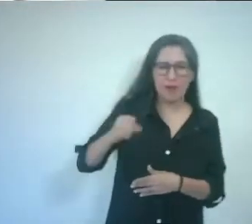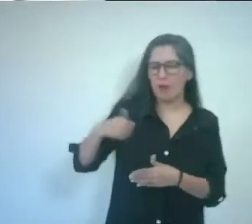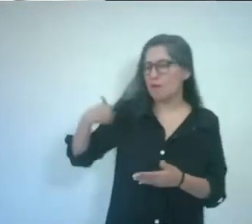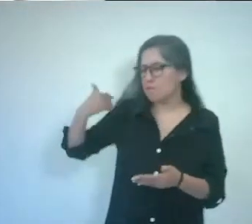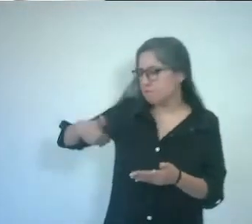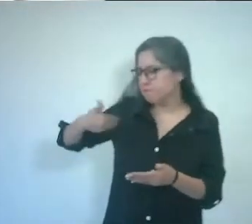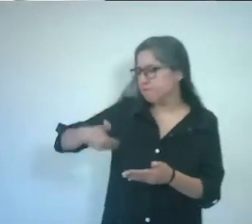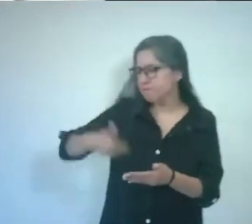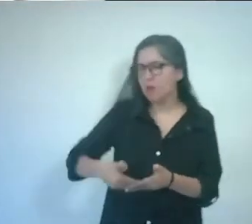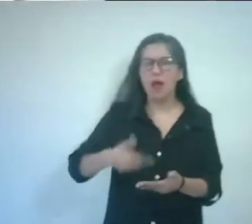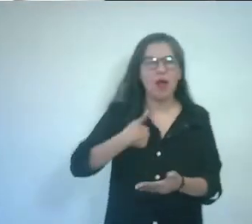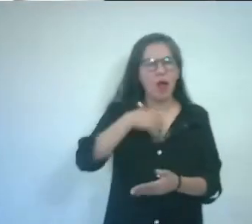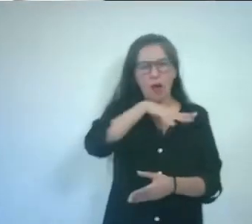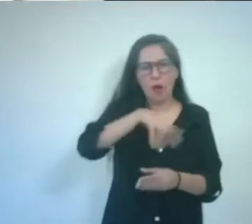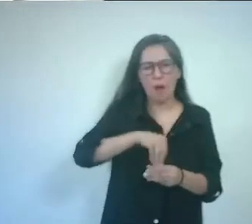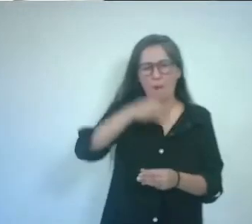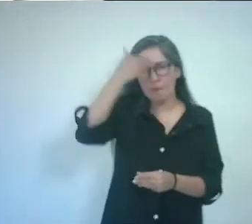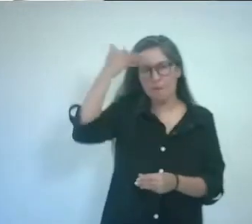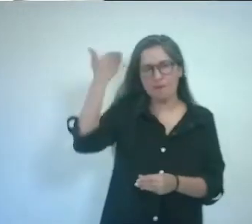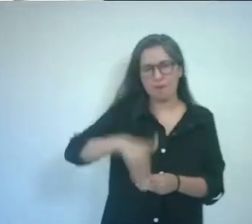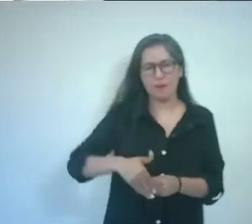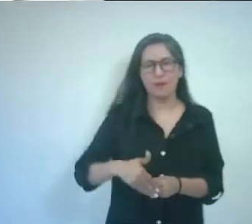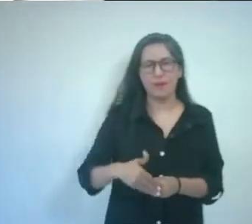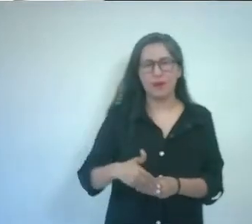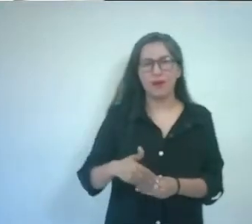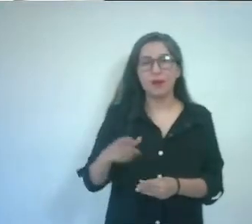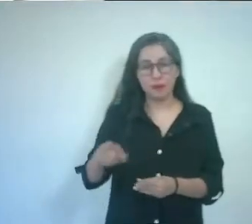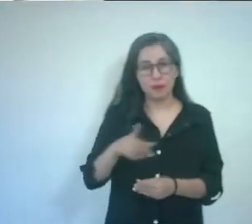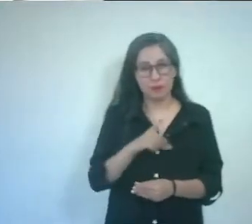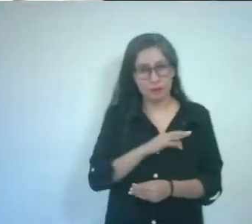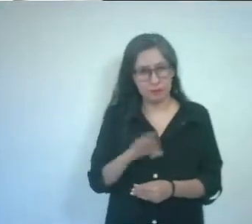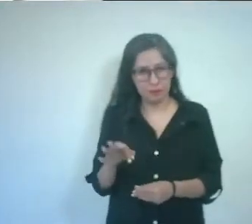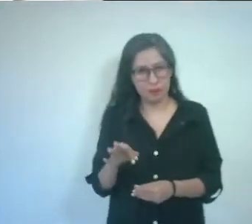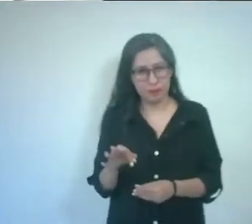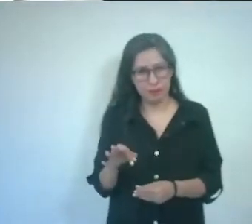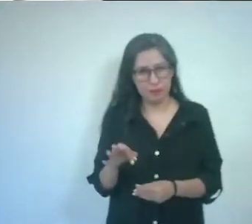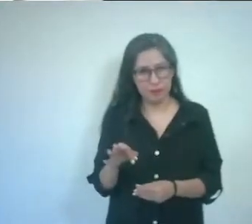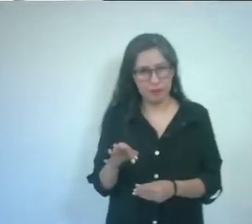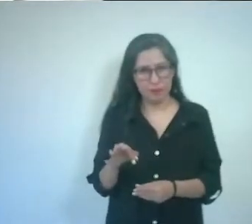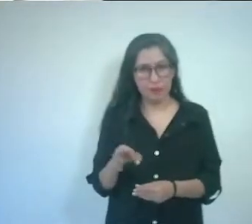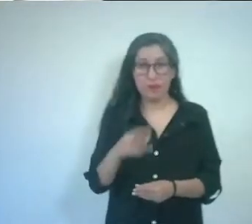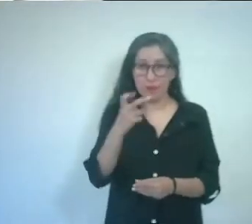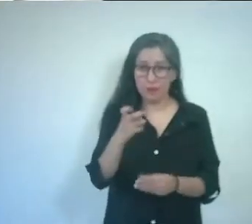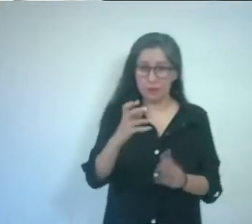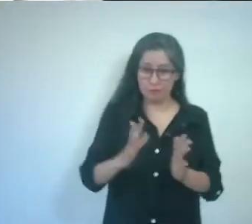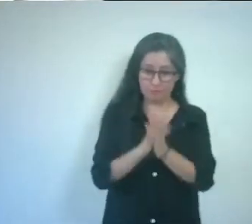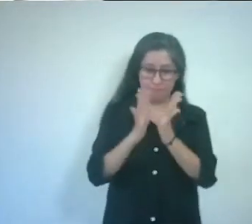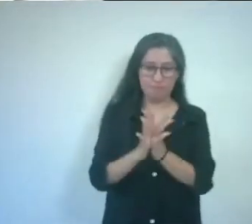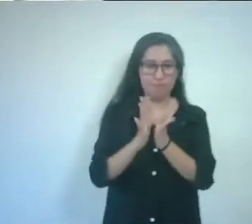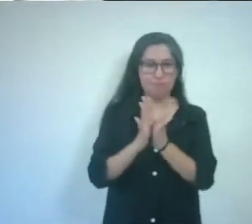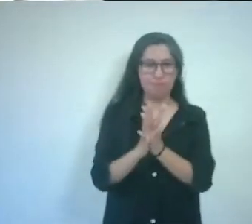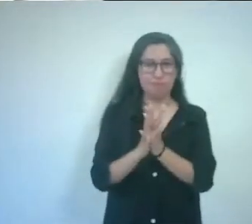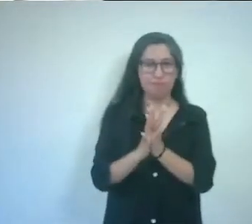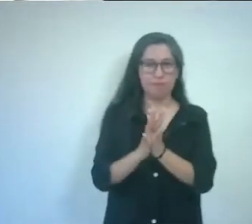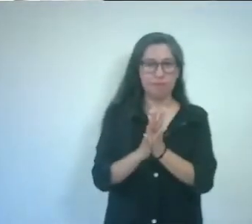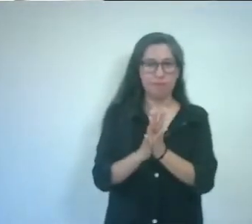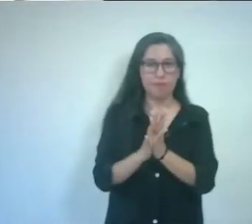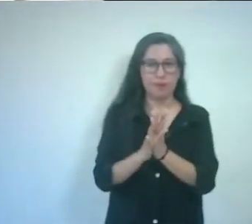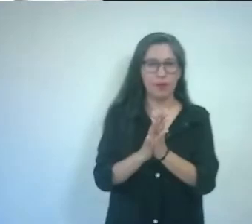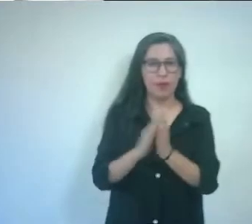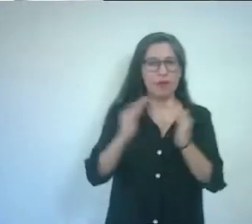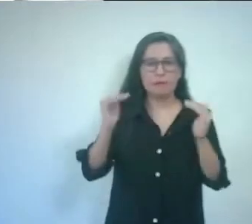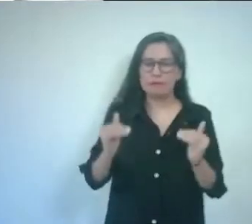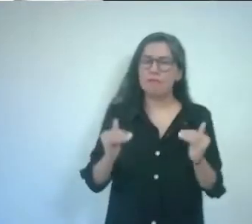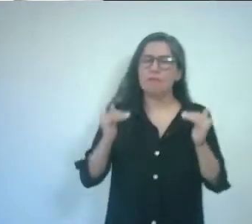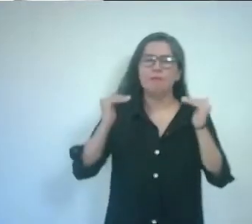todos sus saberes dispuestos para que este ejercicio democrático se haga con la